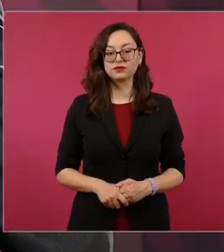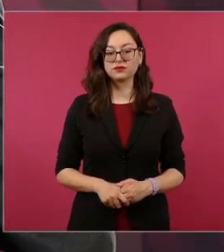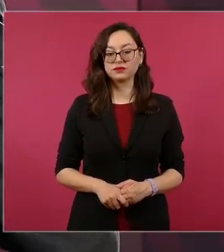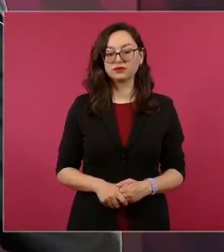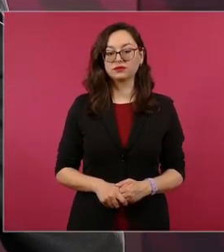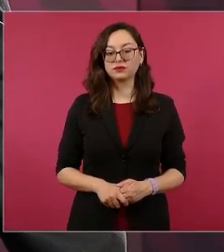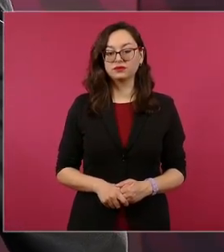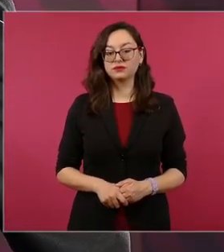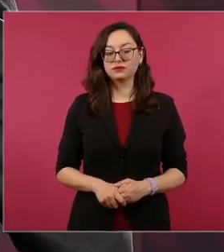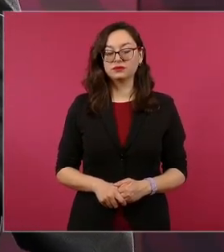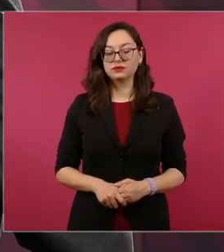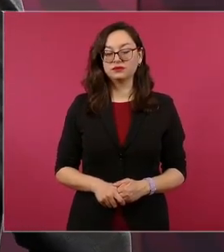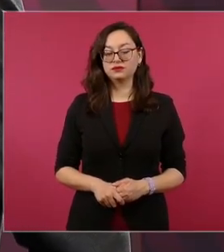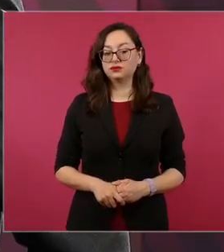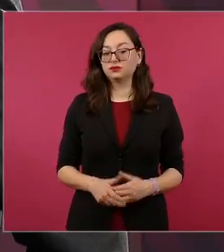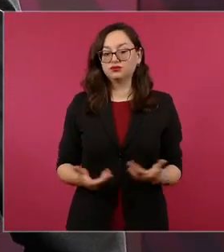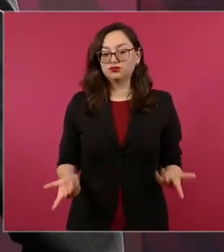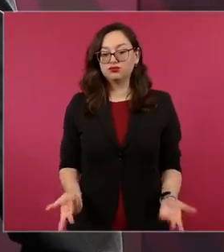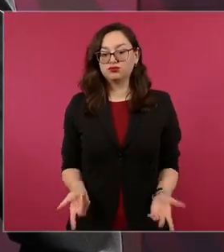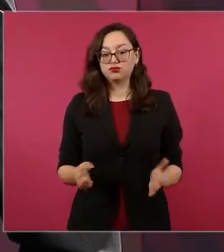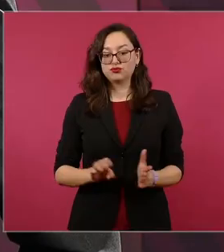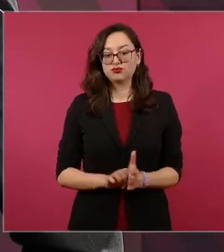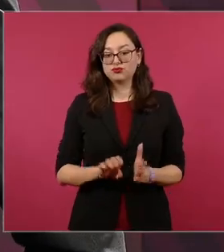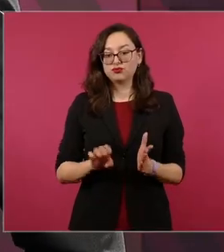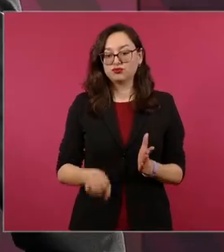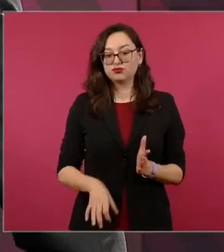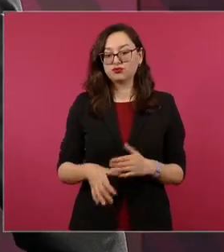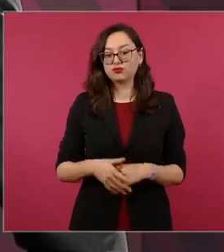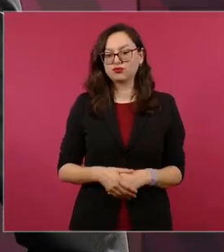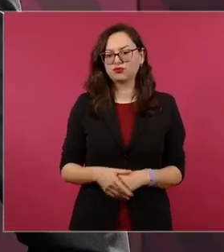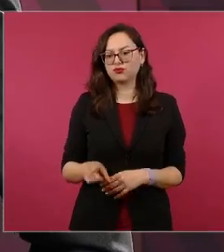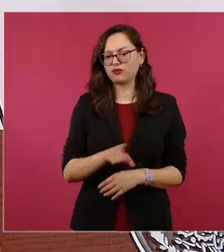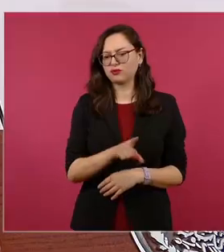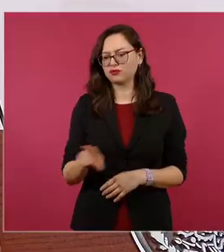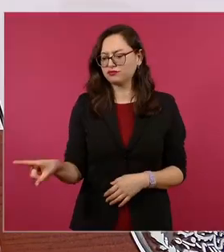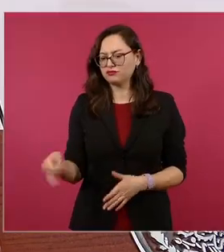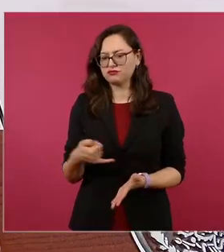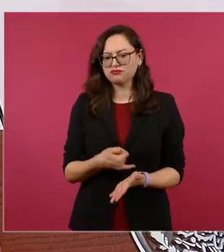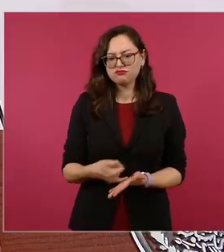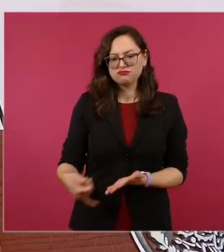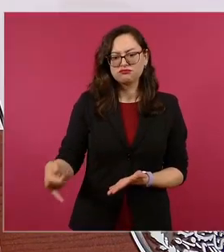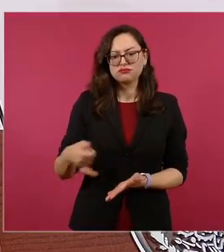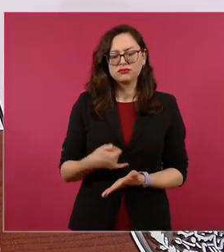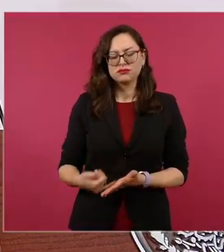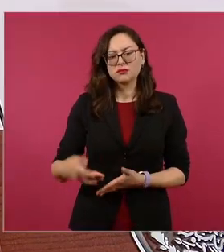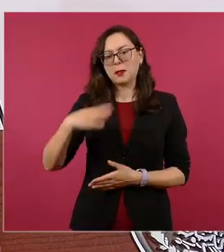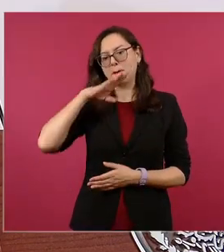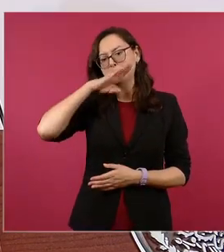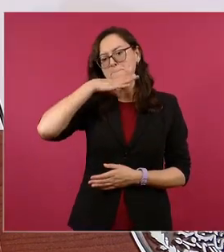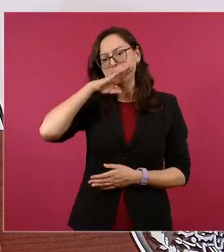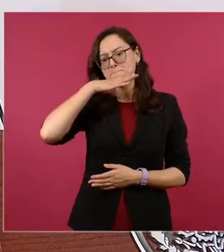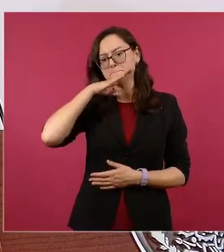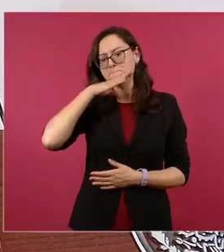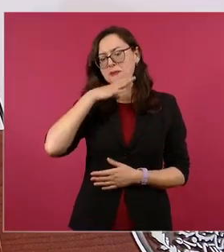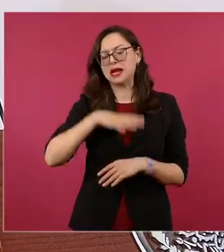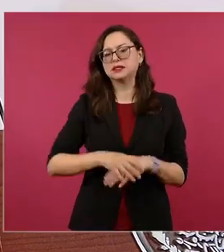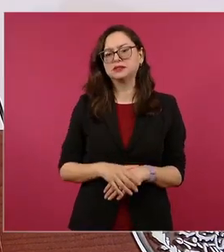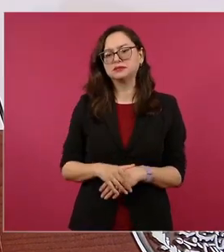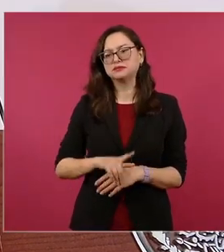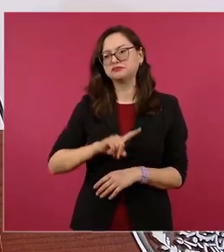cosechaban su maíz y no tenían que guardarlo en su casa, podían